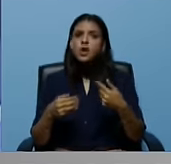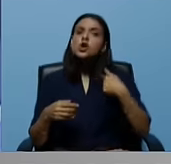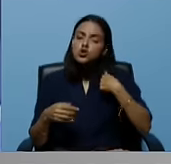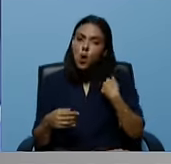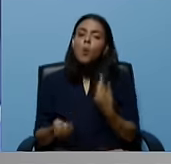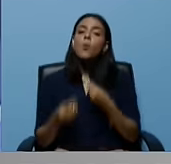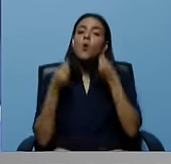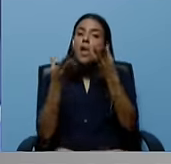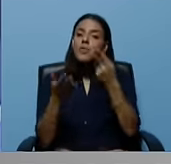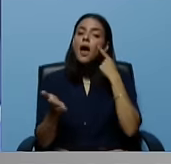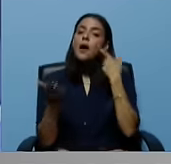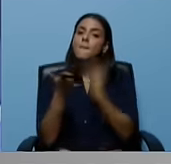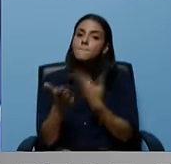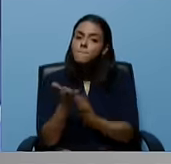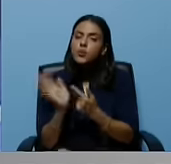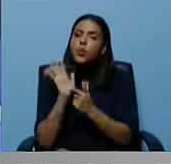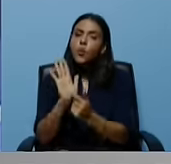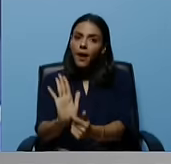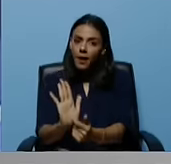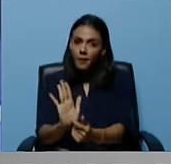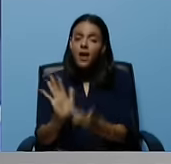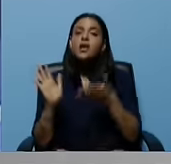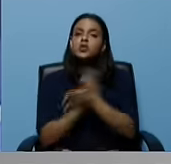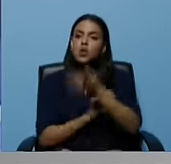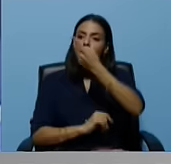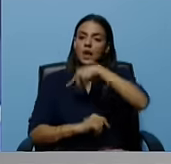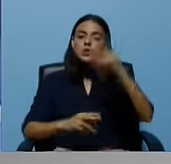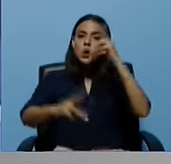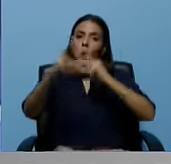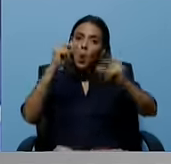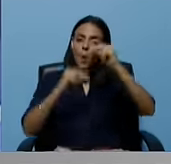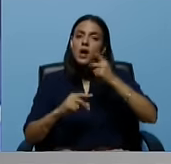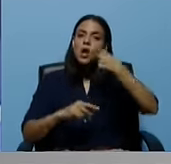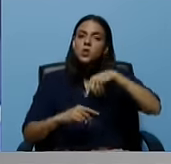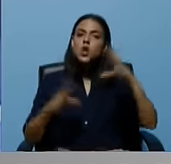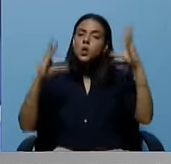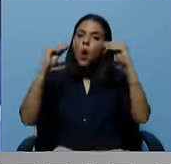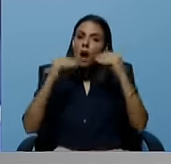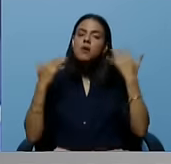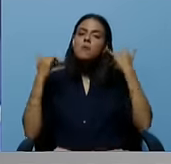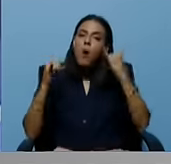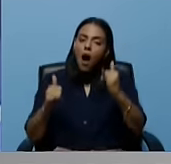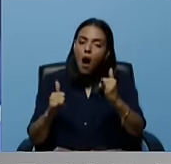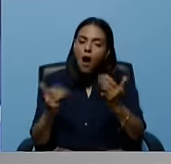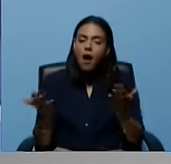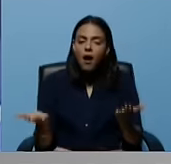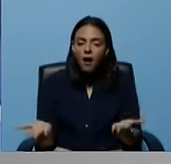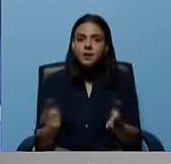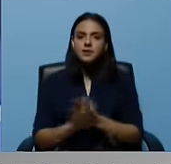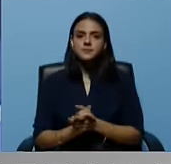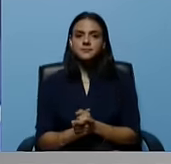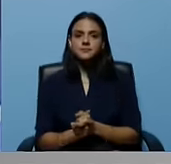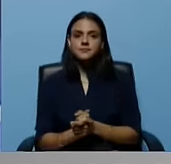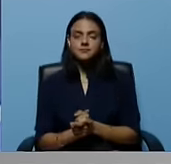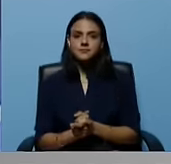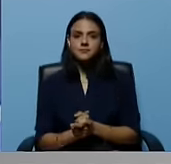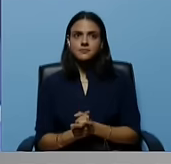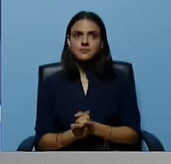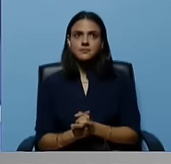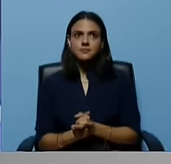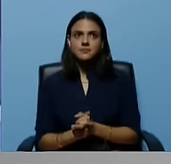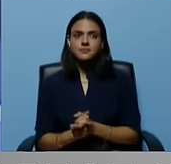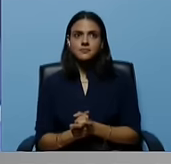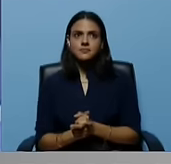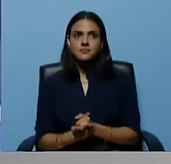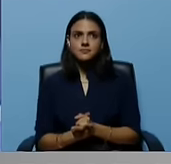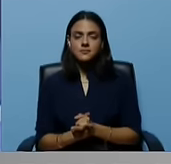a mostrar las pruebas de las conversaciones que usted y yo sostuvimos cara